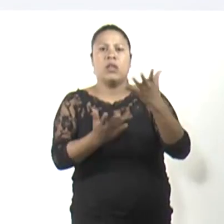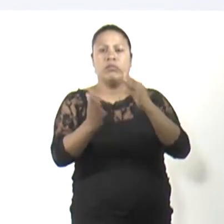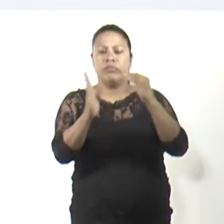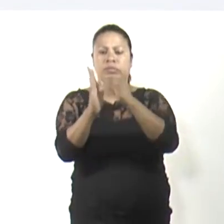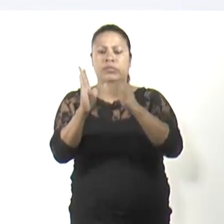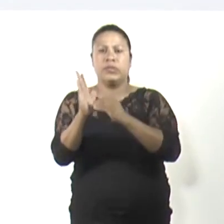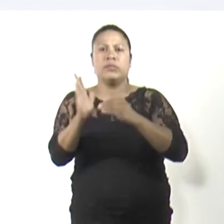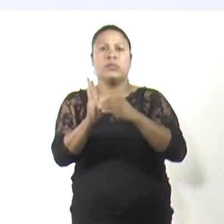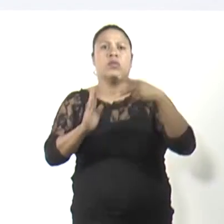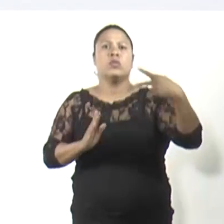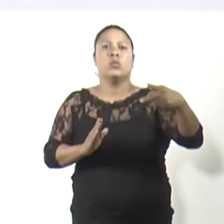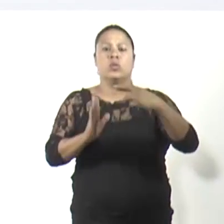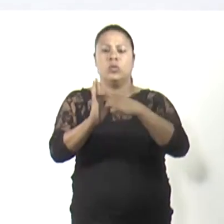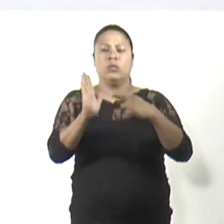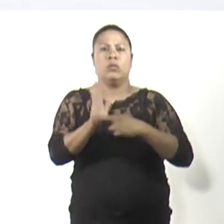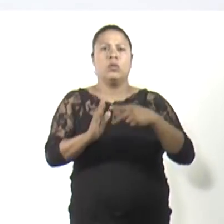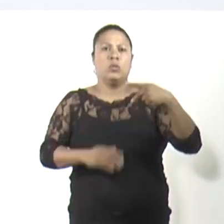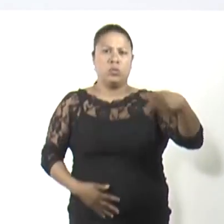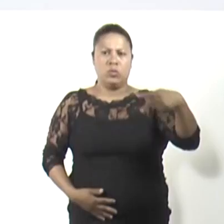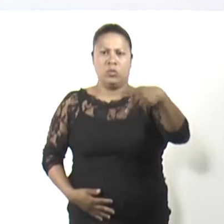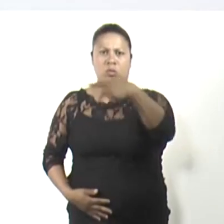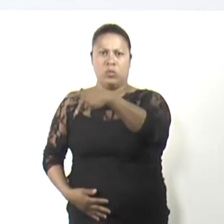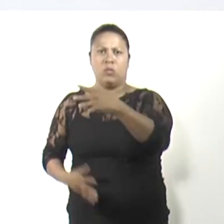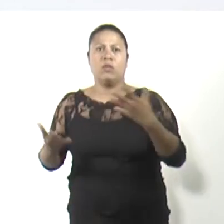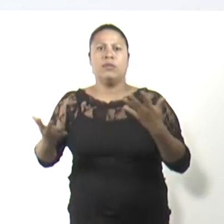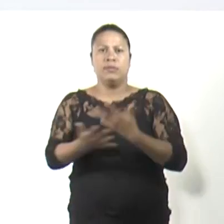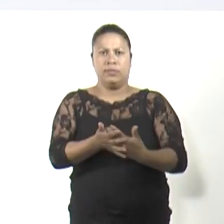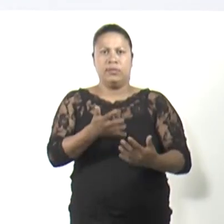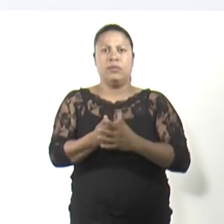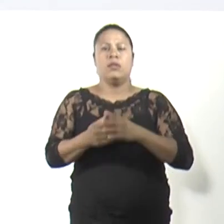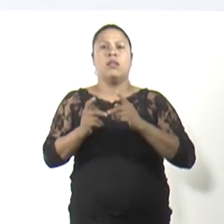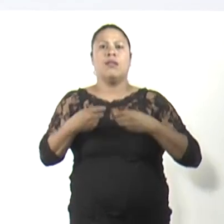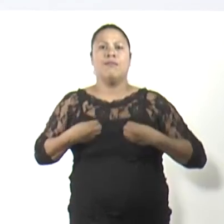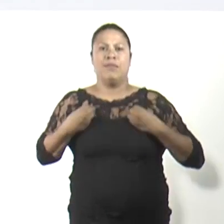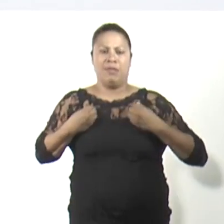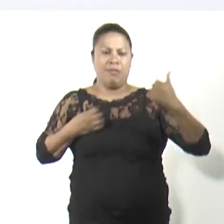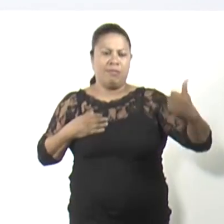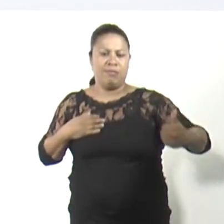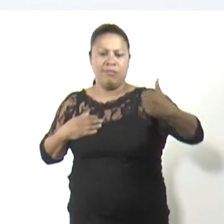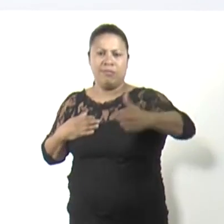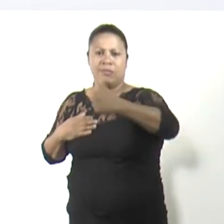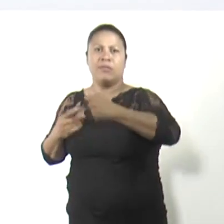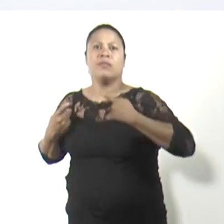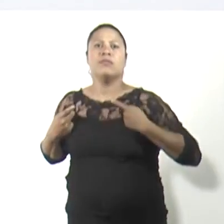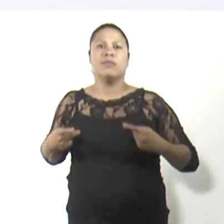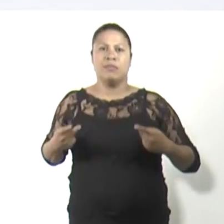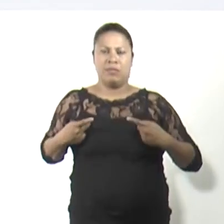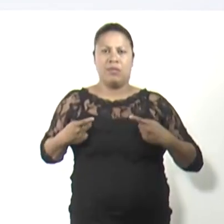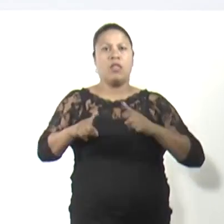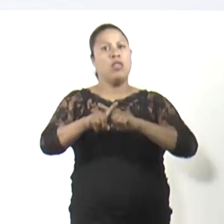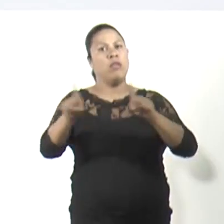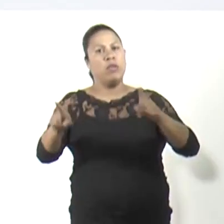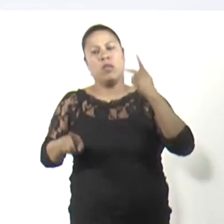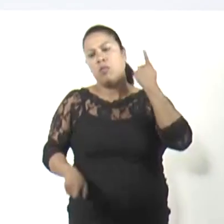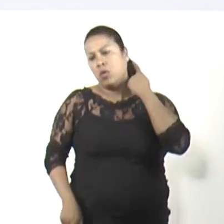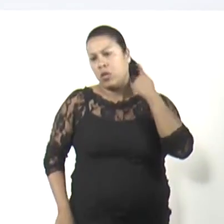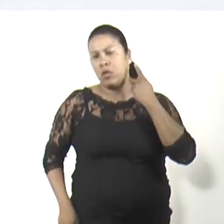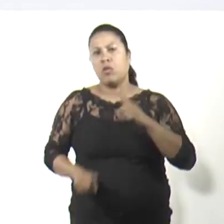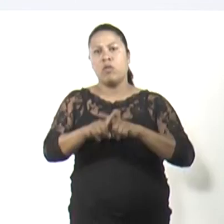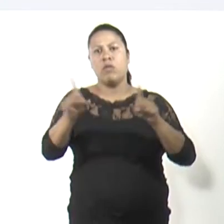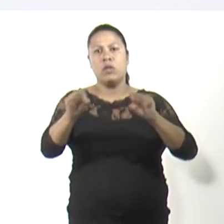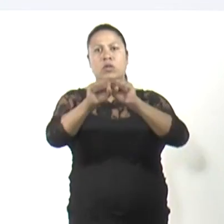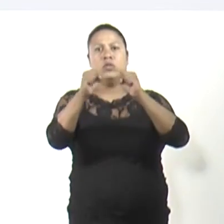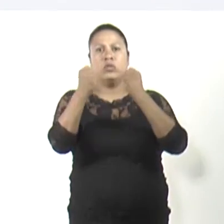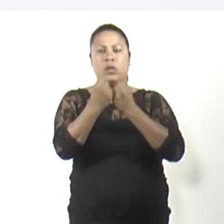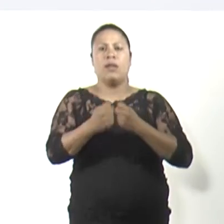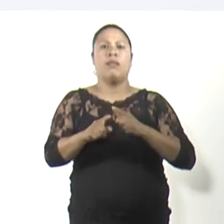eso es lo que regula, eso es lo que norma la vida social, en el ámbito político, en el ámbito social, en